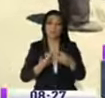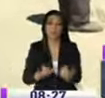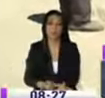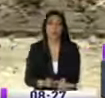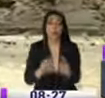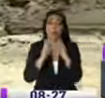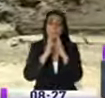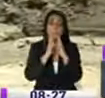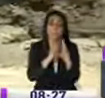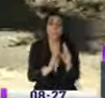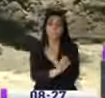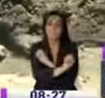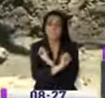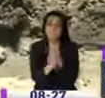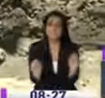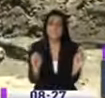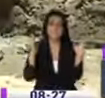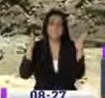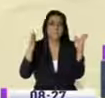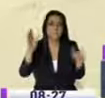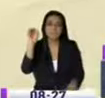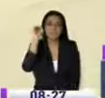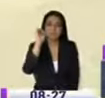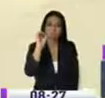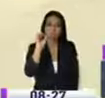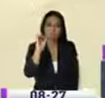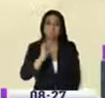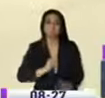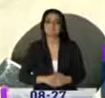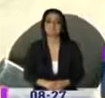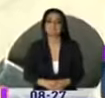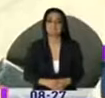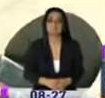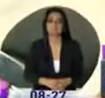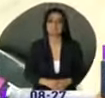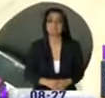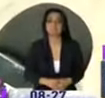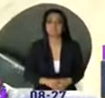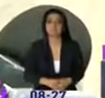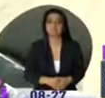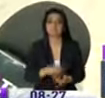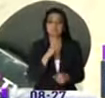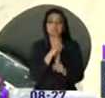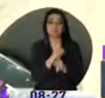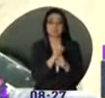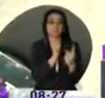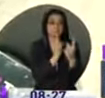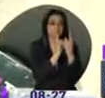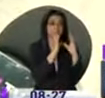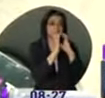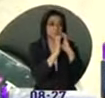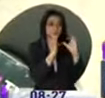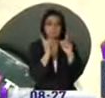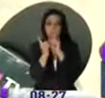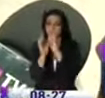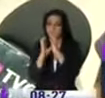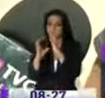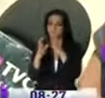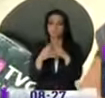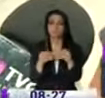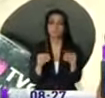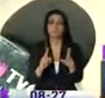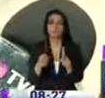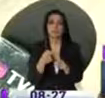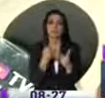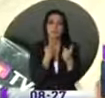sus peticiones no han sido escuchadas por los personeros municipales. Sí, estamos hablando con los señores, pero no nos dan una solución. Dicen que primero van